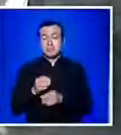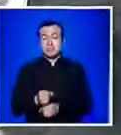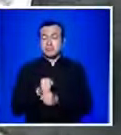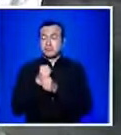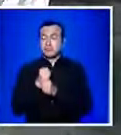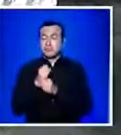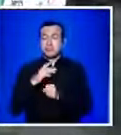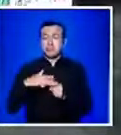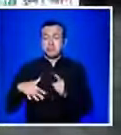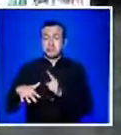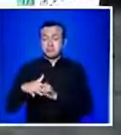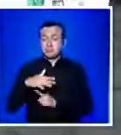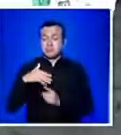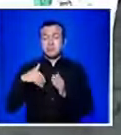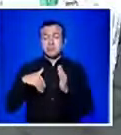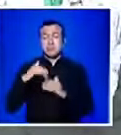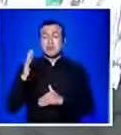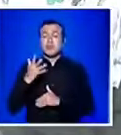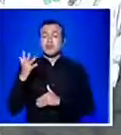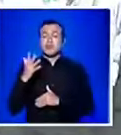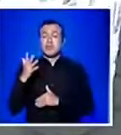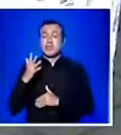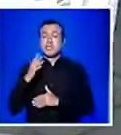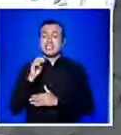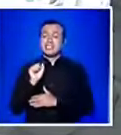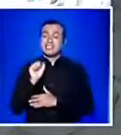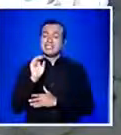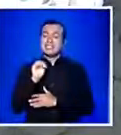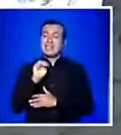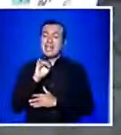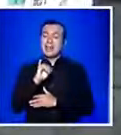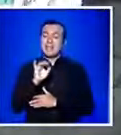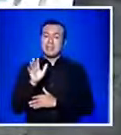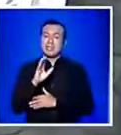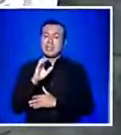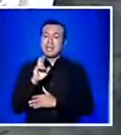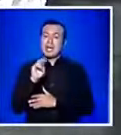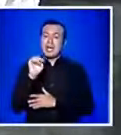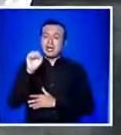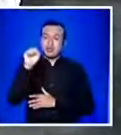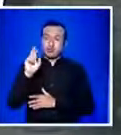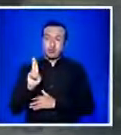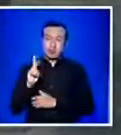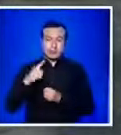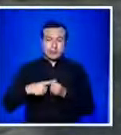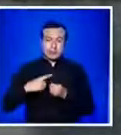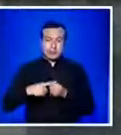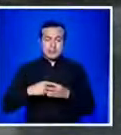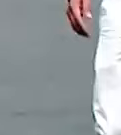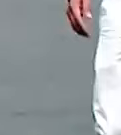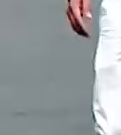acá en el mercado, sobre todo aquí en Samicar, que está ubicado pues en el sur de la capital.